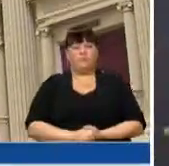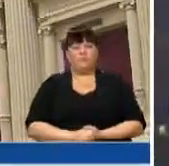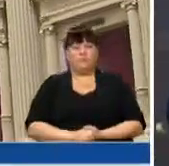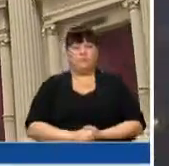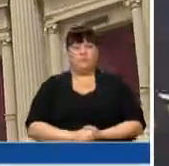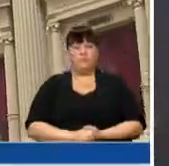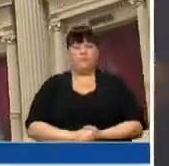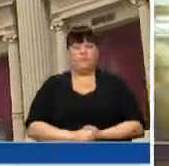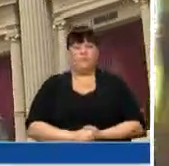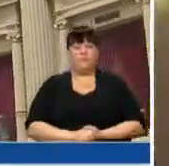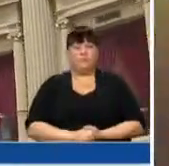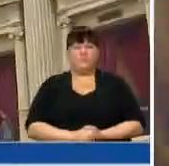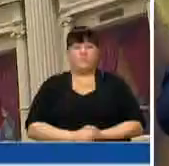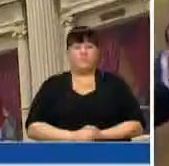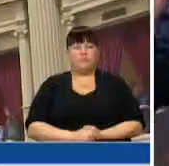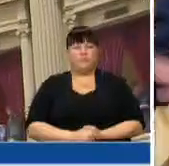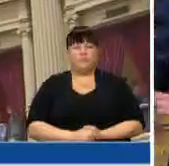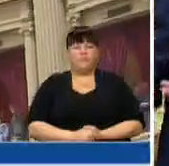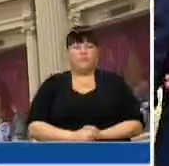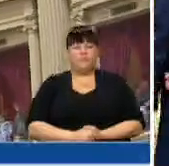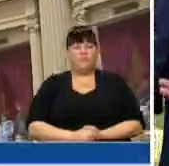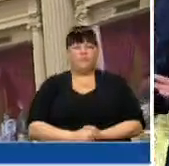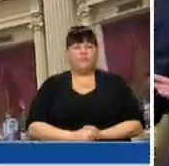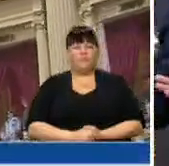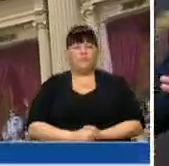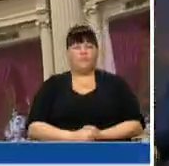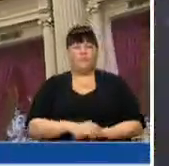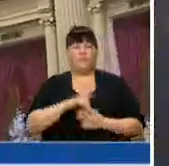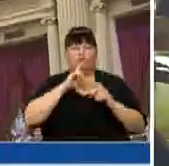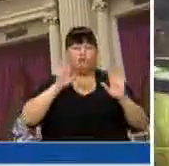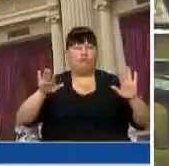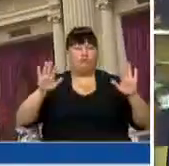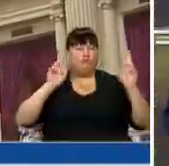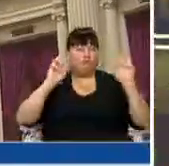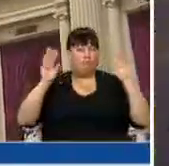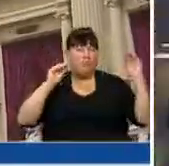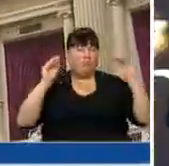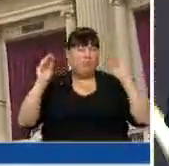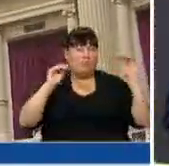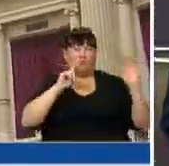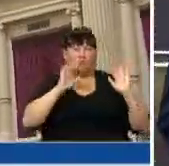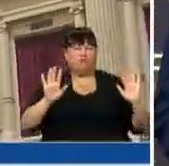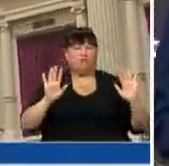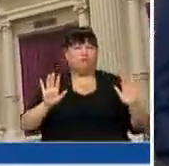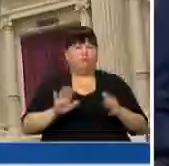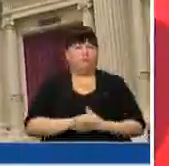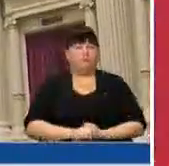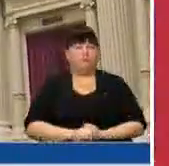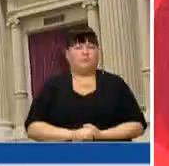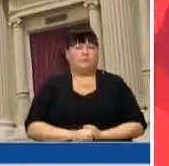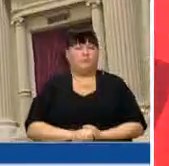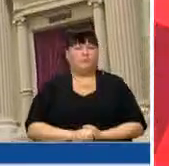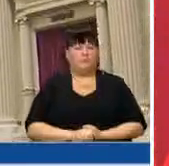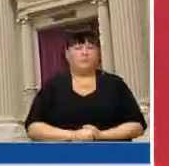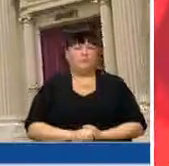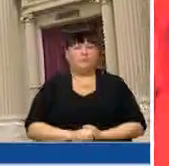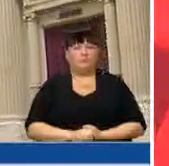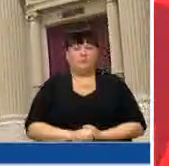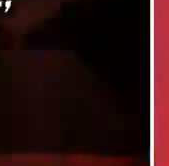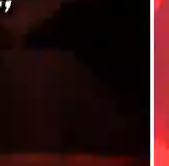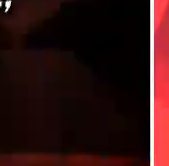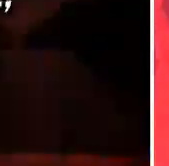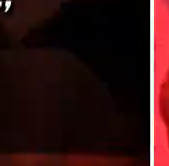15 15 y 15 octubre noviembre y diciembre verdad exactamente Carlitos lo van a estar cobrando es una tarjeta alimentar para los jubilados